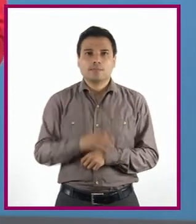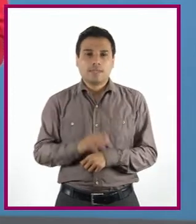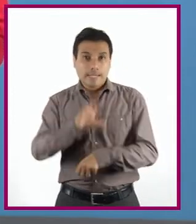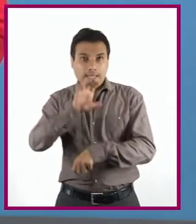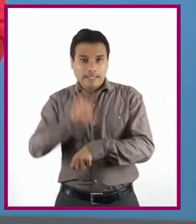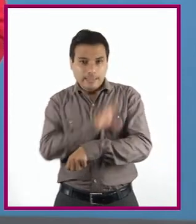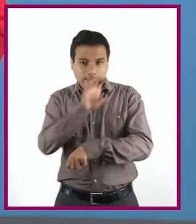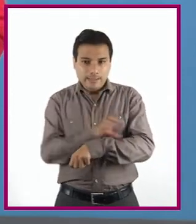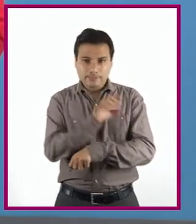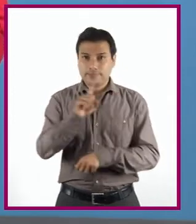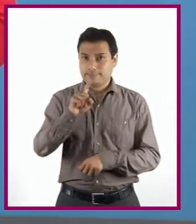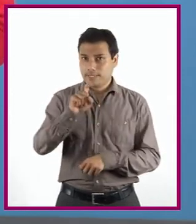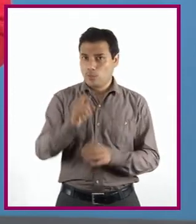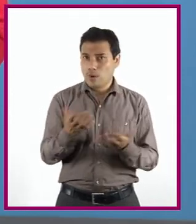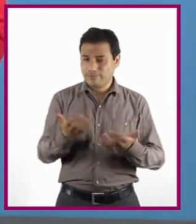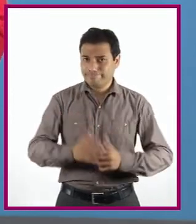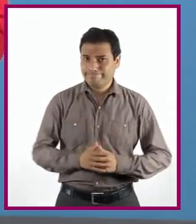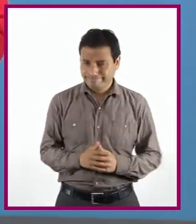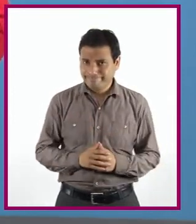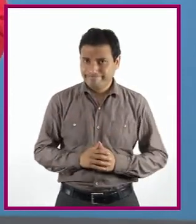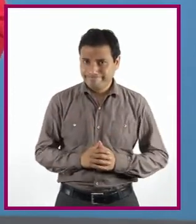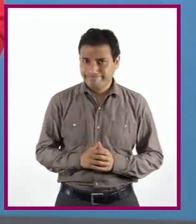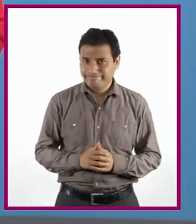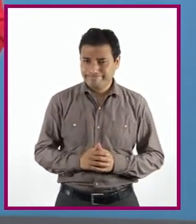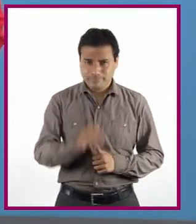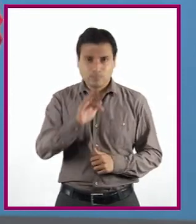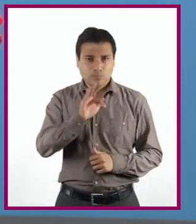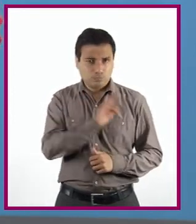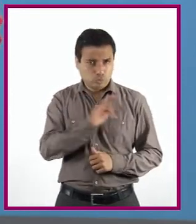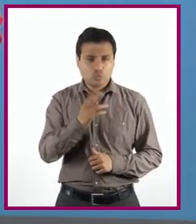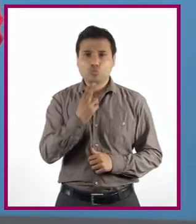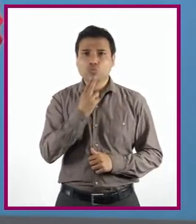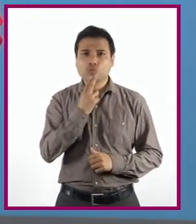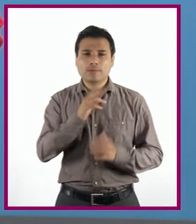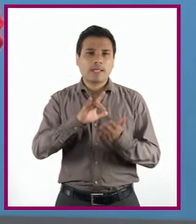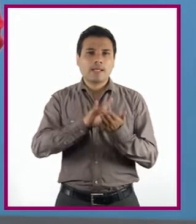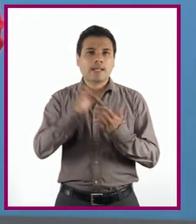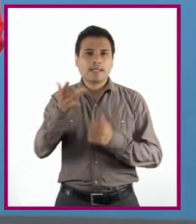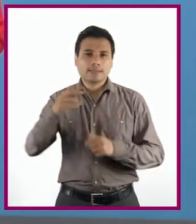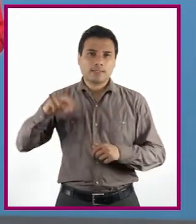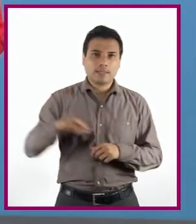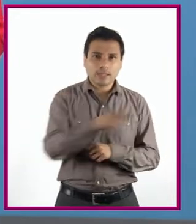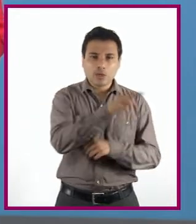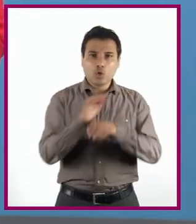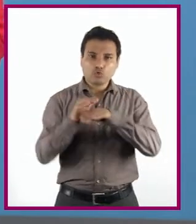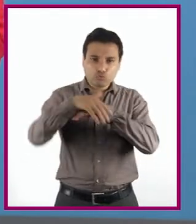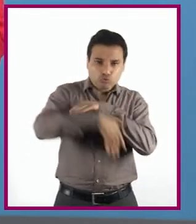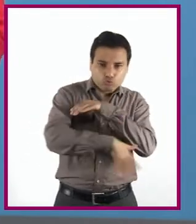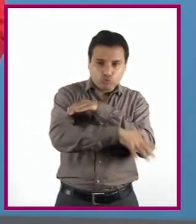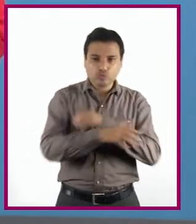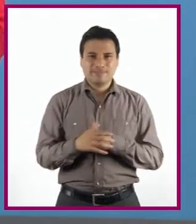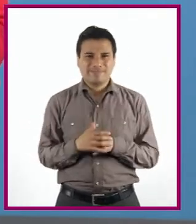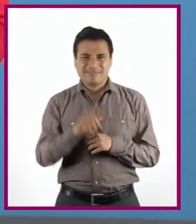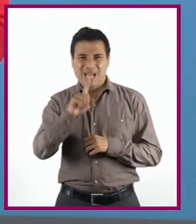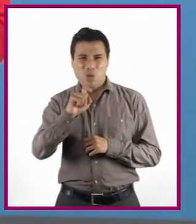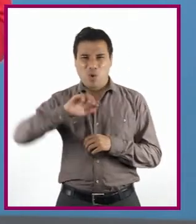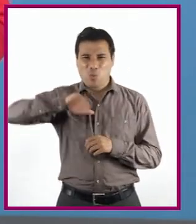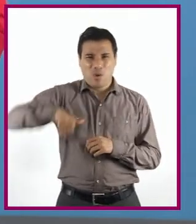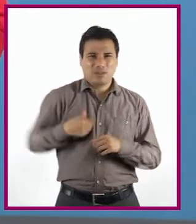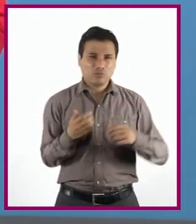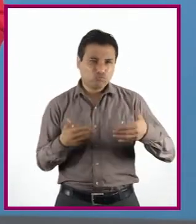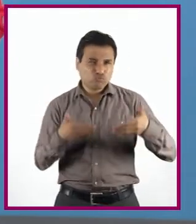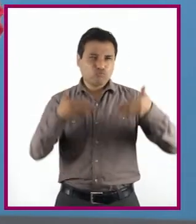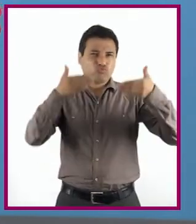hidráulica, es decir, la que proporciona la fuerza del agua de ríos, cascadas o presas. Este tipo